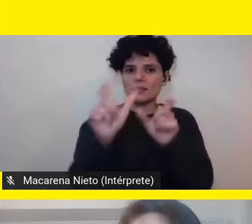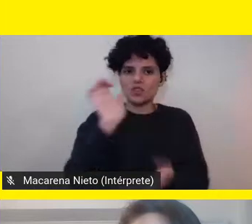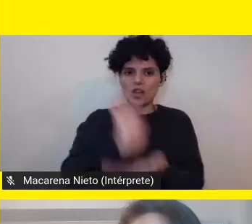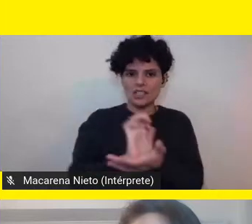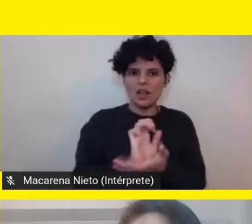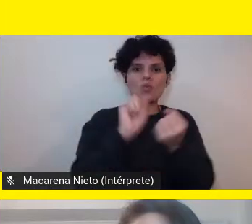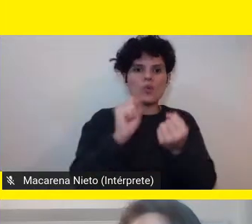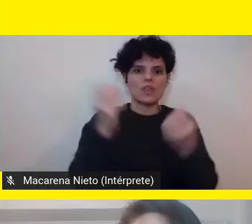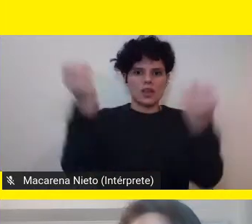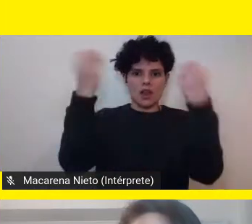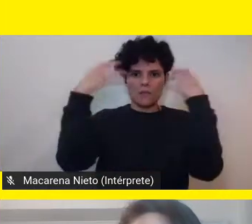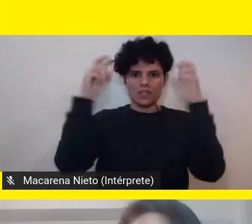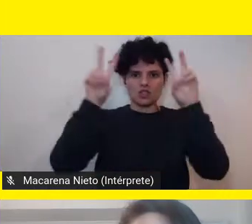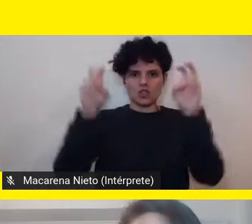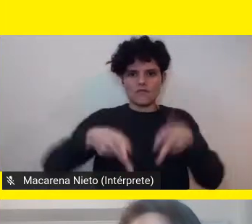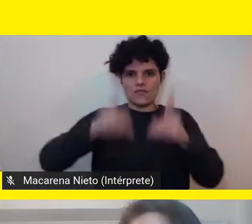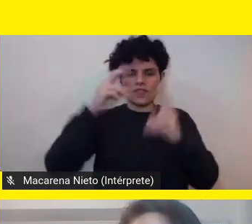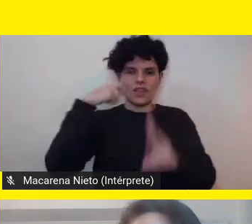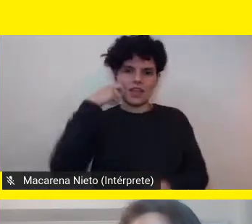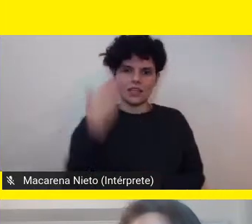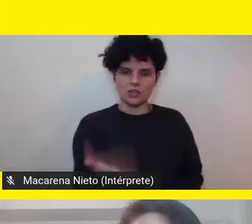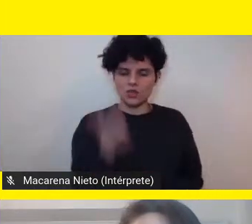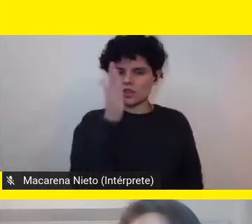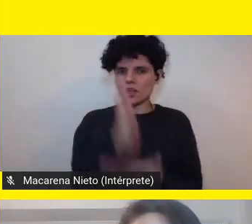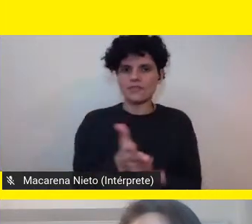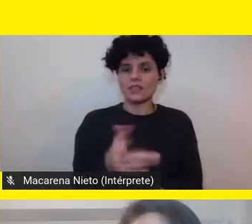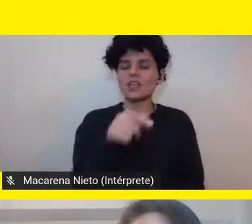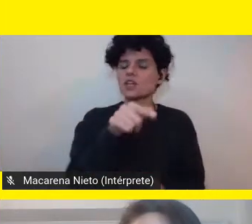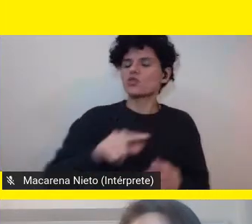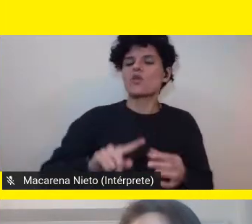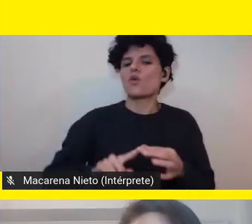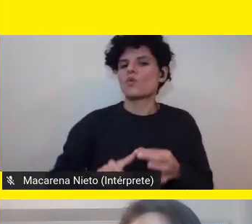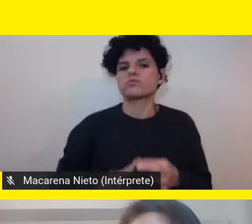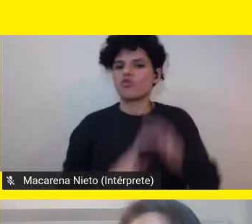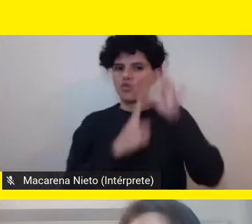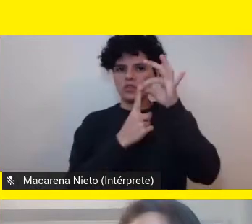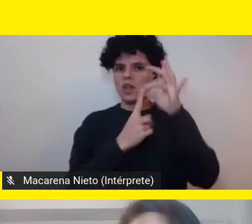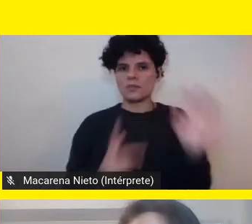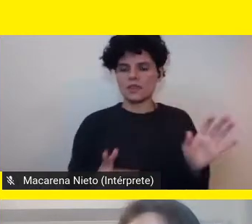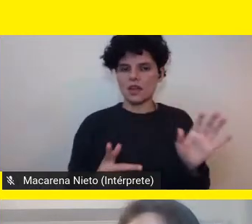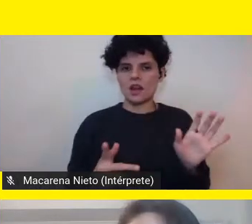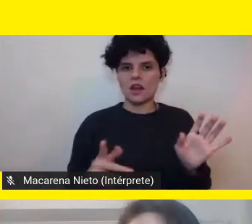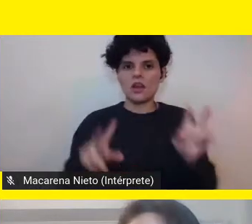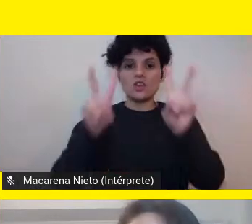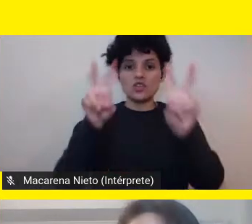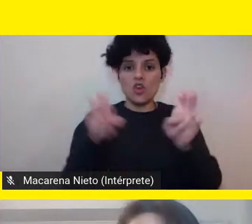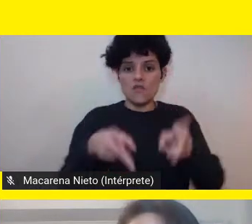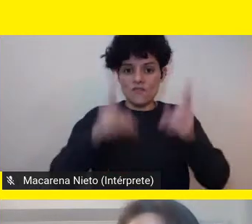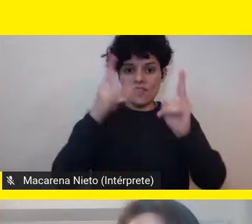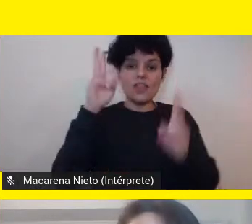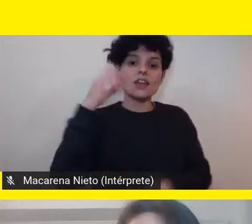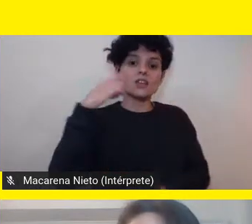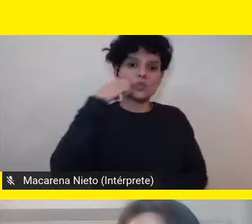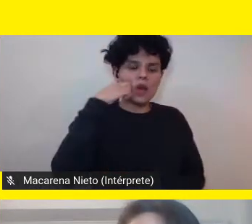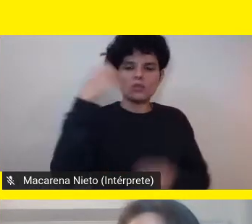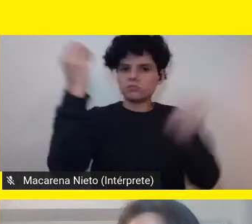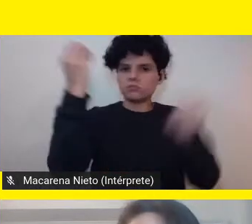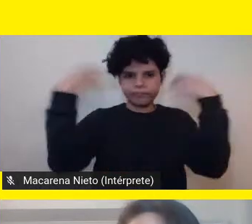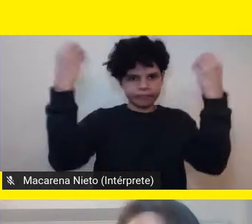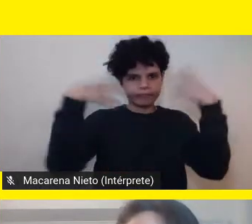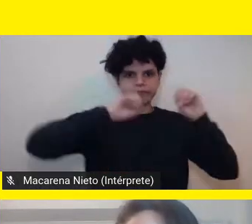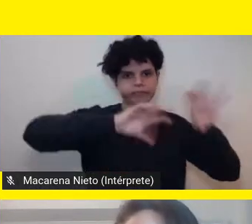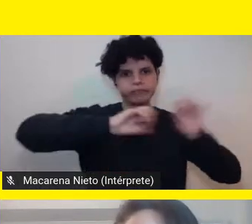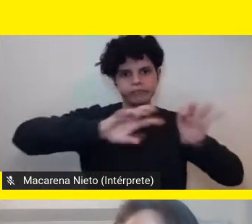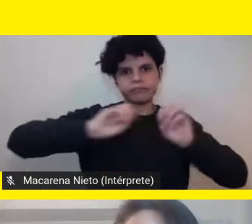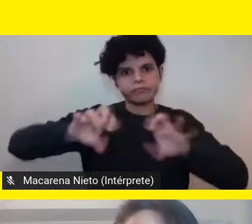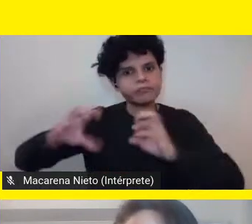esto. Ya lo mencioné anteriormente, pero creo que eso es fundamental. Educación en derechos humanos, educación en derechos humanos y educación en derechos humanos, en todo ámbito, en